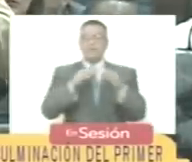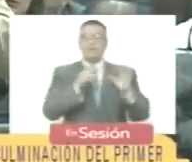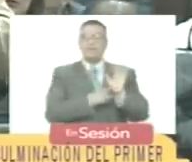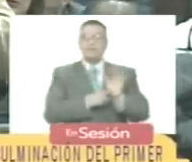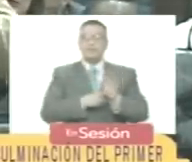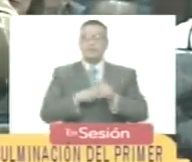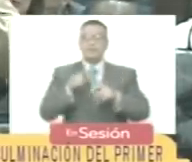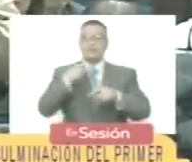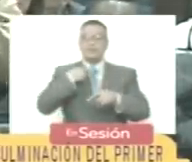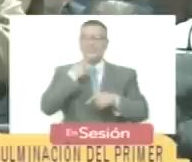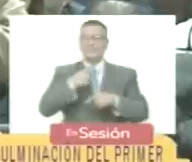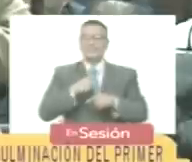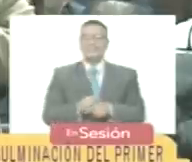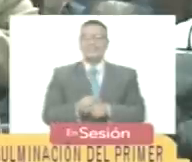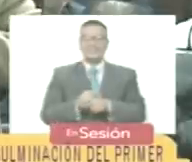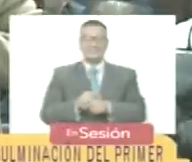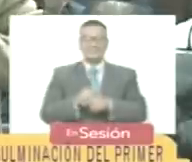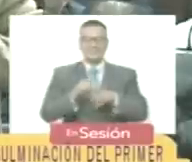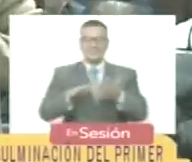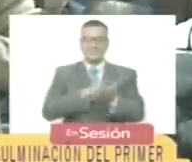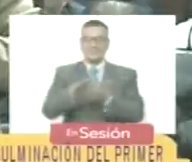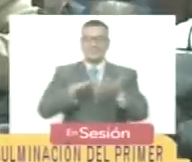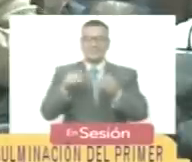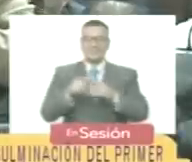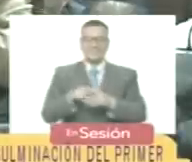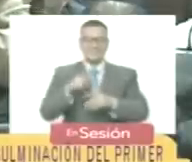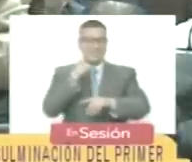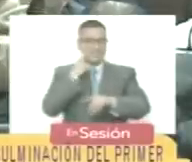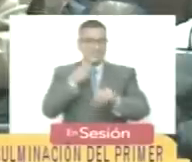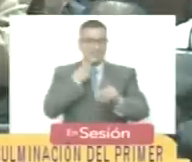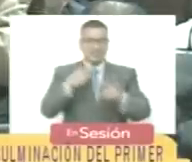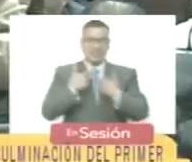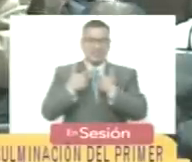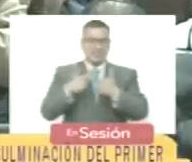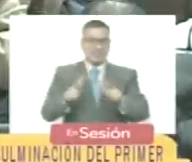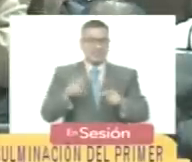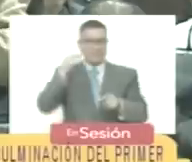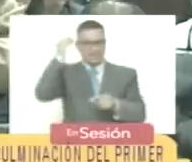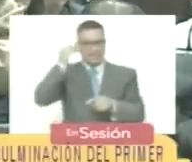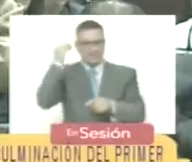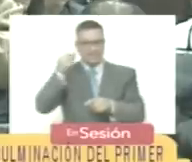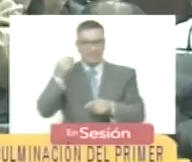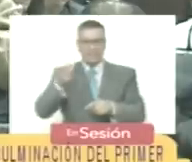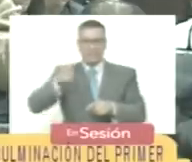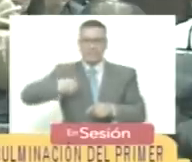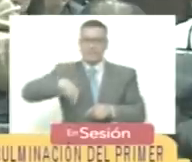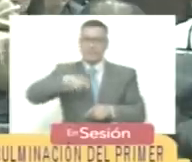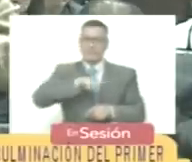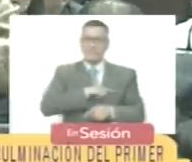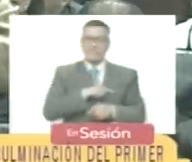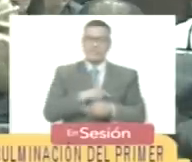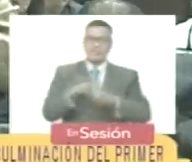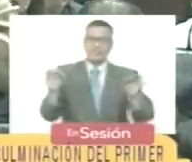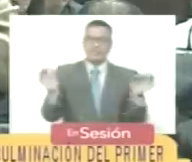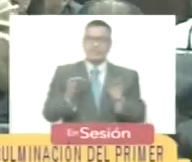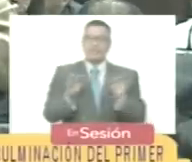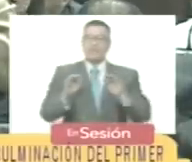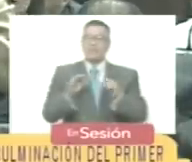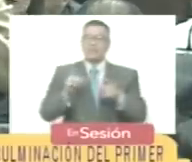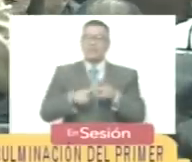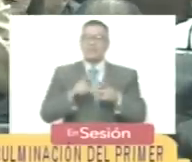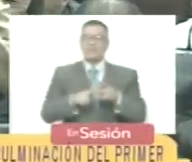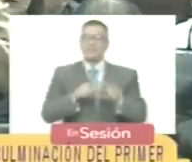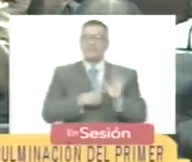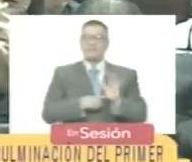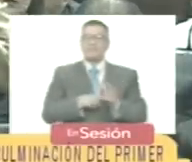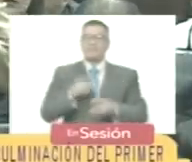hemos distanciado sin ningún complejo. Fijamos posición libremente, pensando como pensamos y sin ningún atavismo ni ningún compromiso con